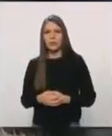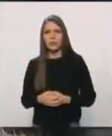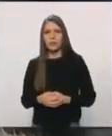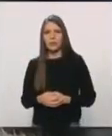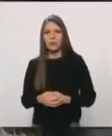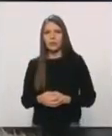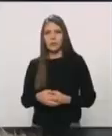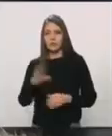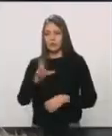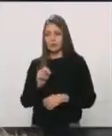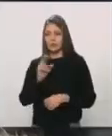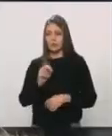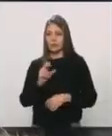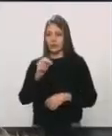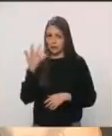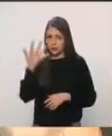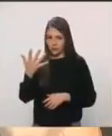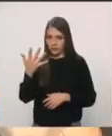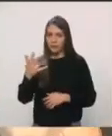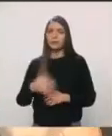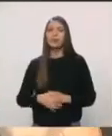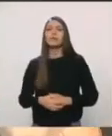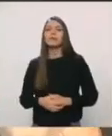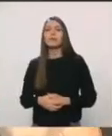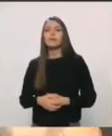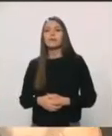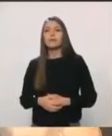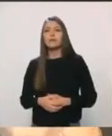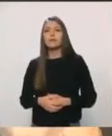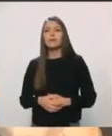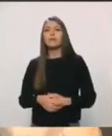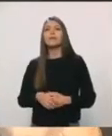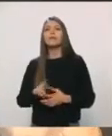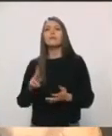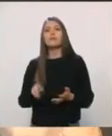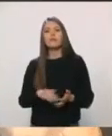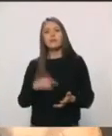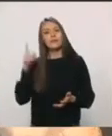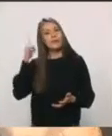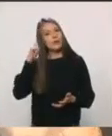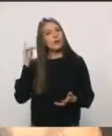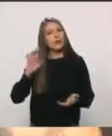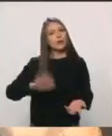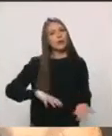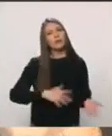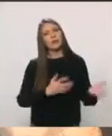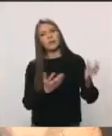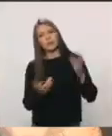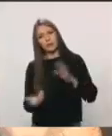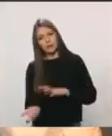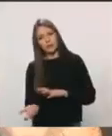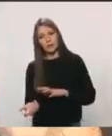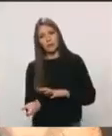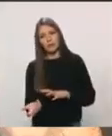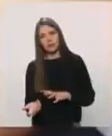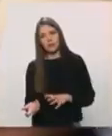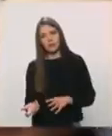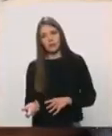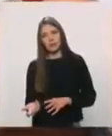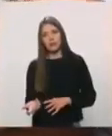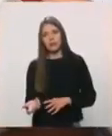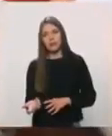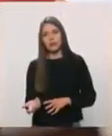Continuas. Continuas, exactamente. Y posteriormente yo agarro al bebé de la cabeza, cambio de mano, cambio de pierna, lo inclino